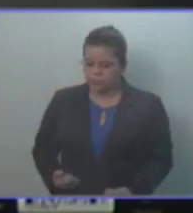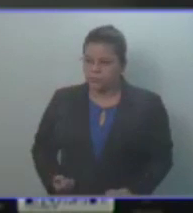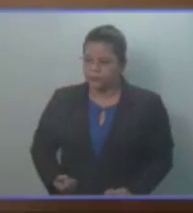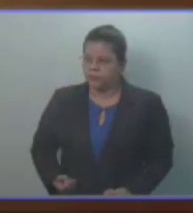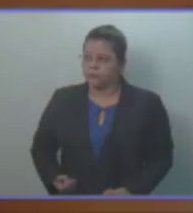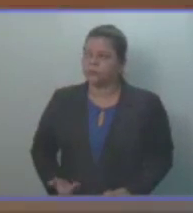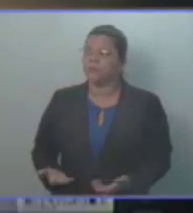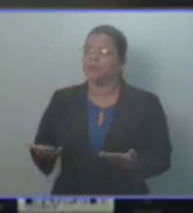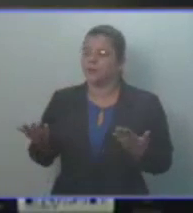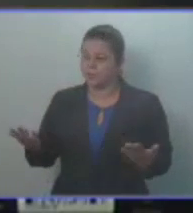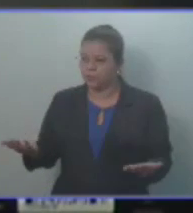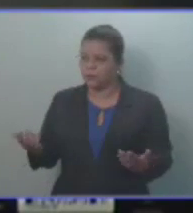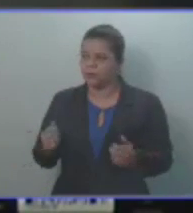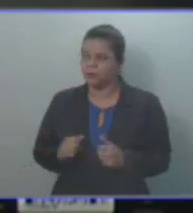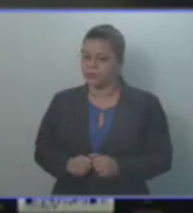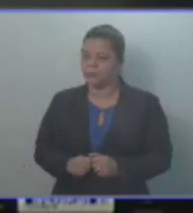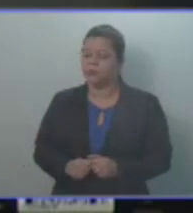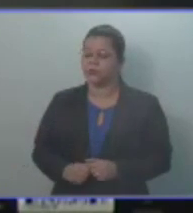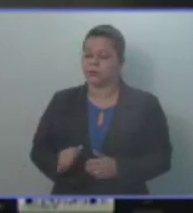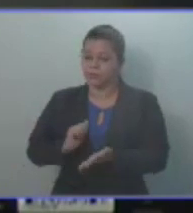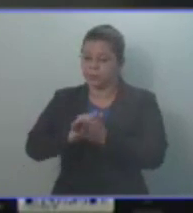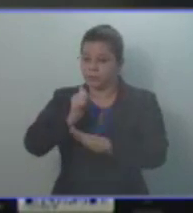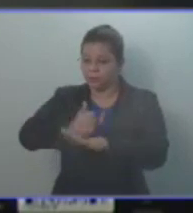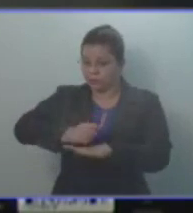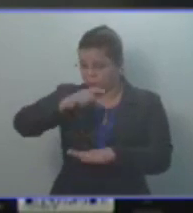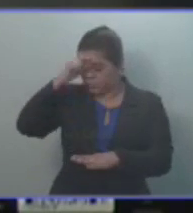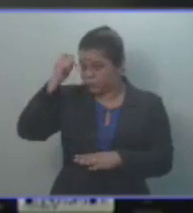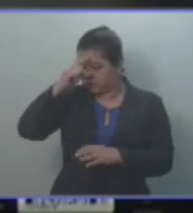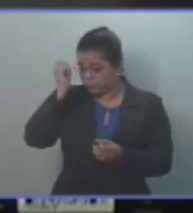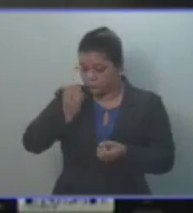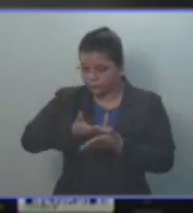para crear trabajo para todos.